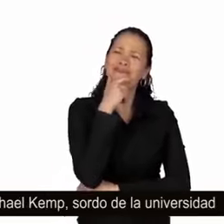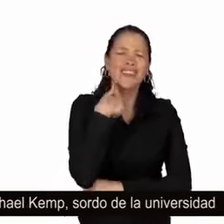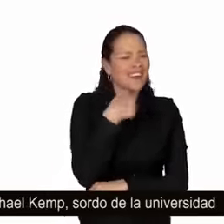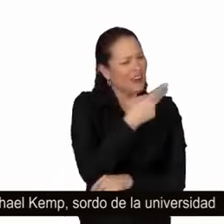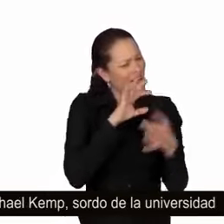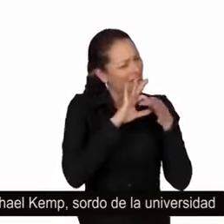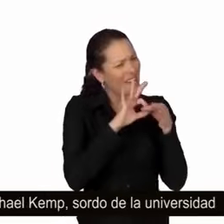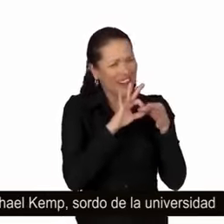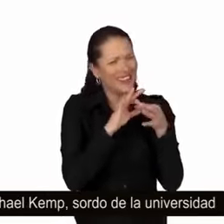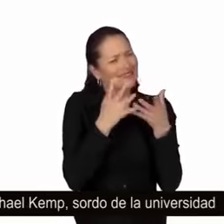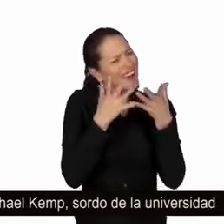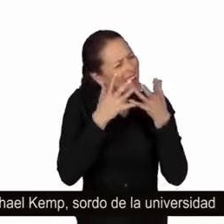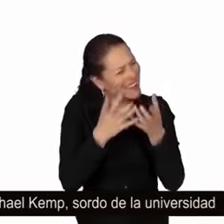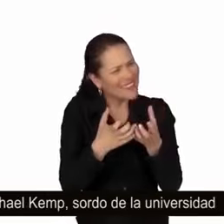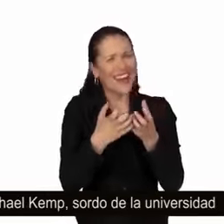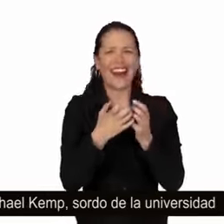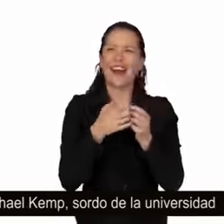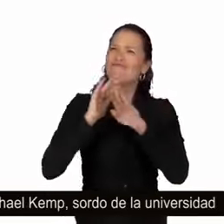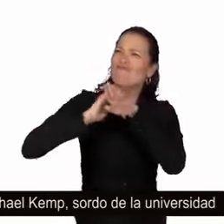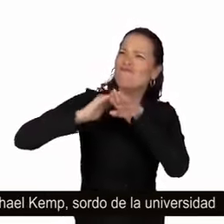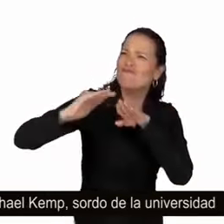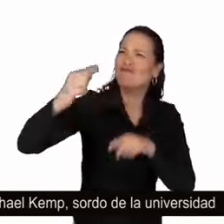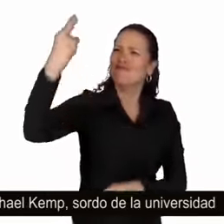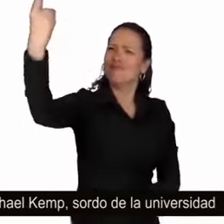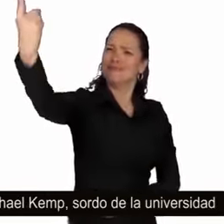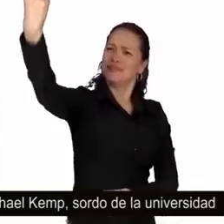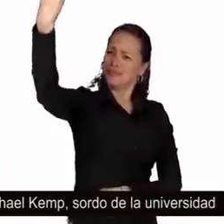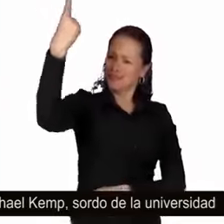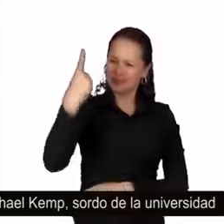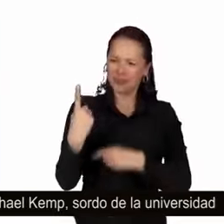Sin embargo, Penascol quería que Michael Kep,